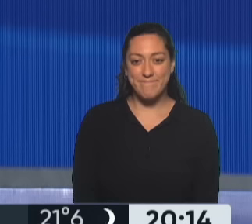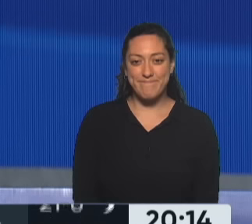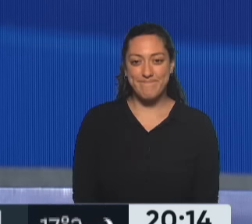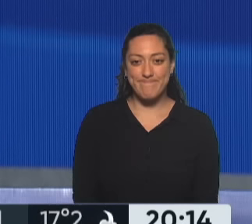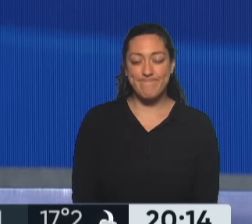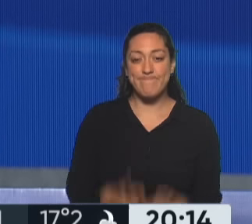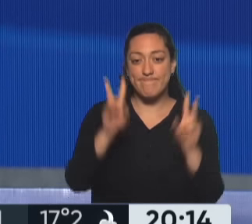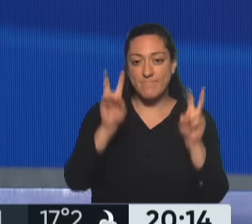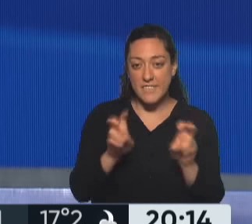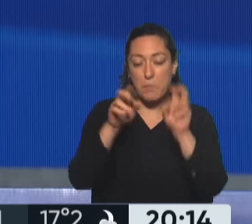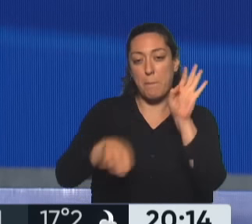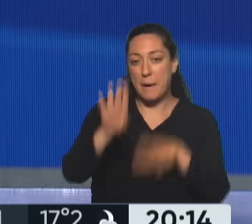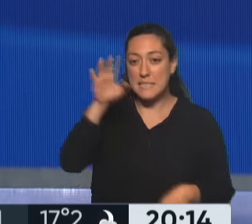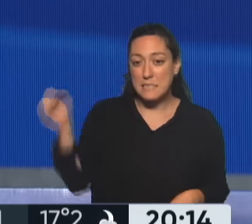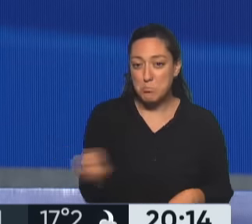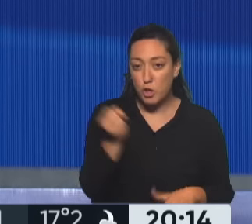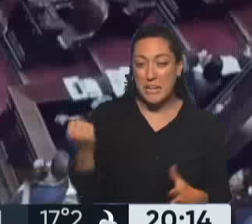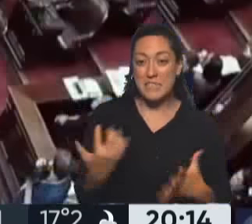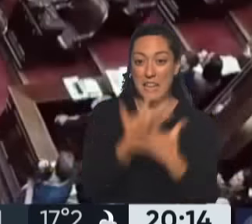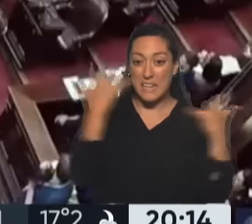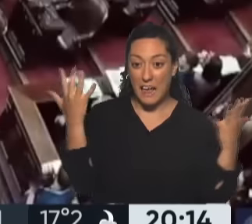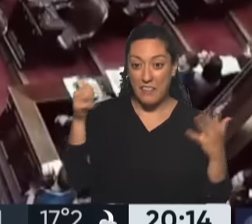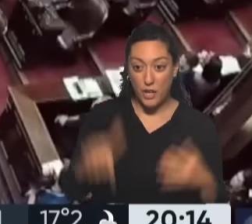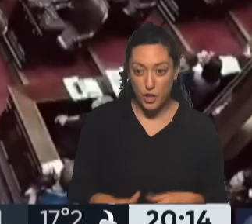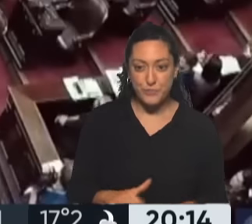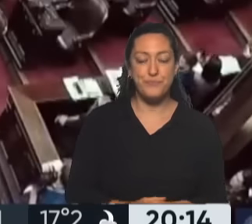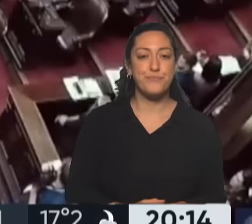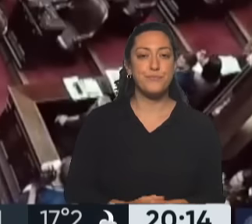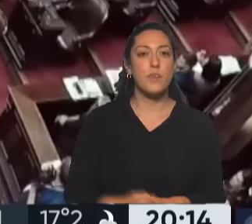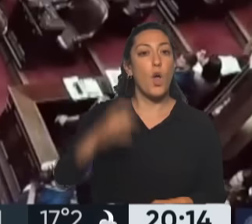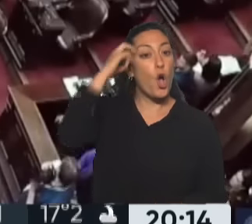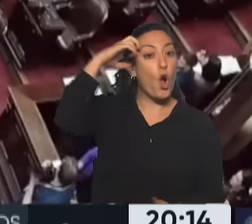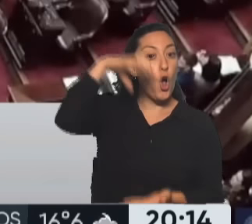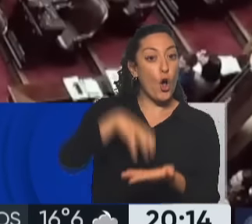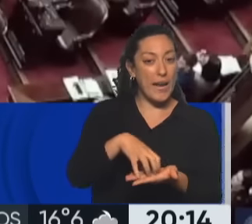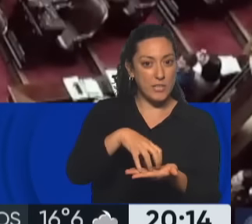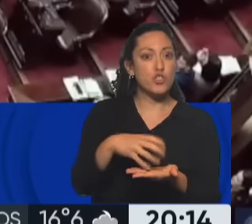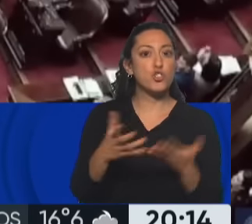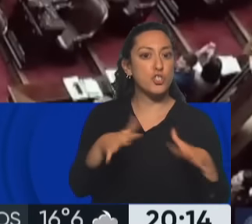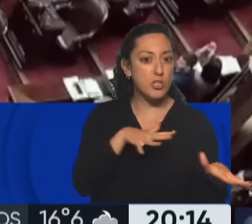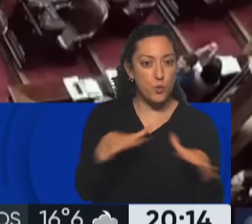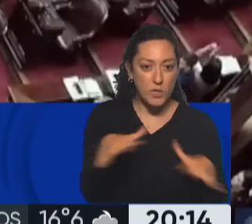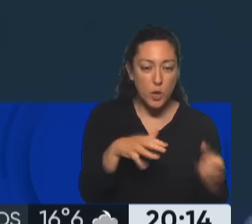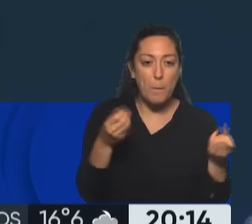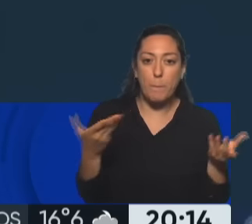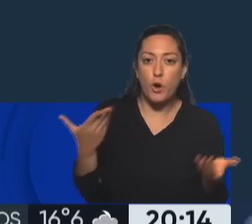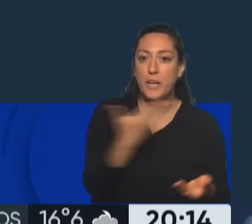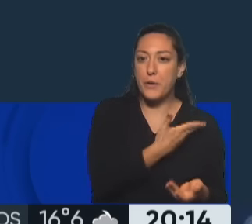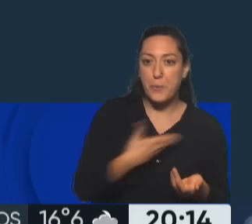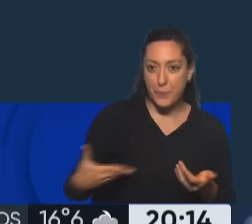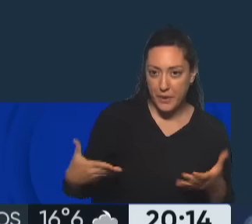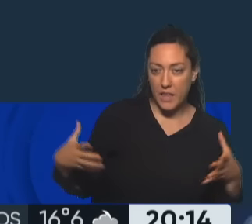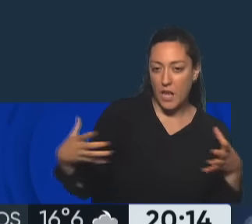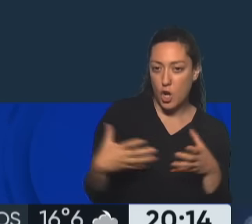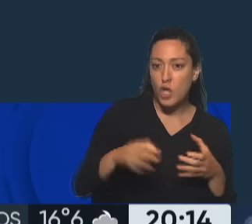Y vamos a hablar de uno de los temas más importantes de esta jornada, lo que sucedió en el Congreso de la Nación, porque el oficialismo logró